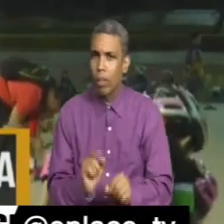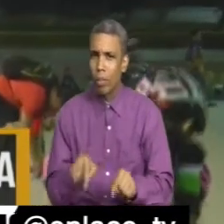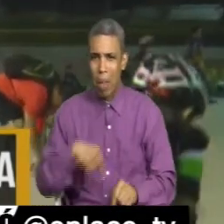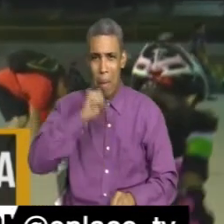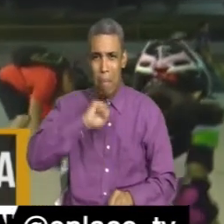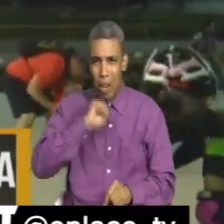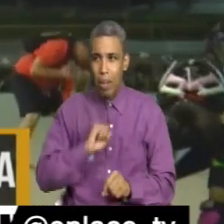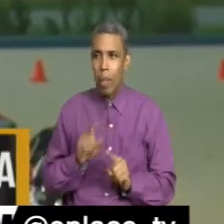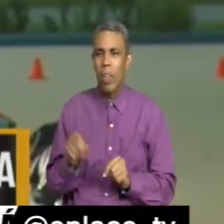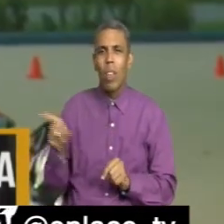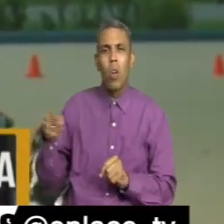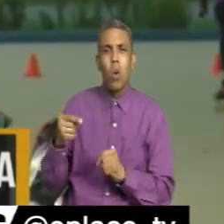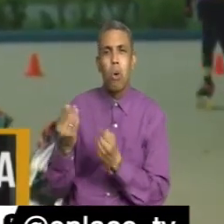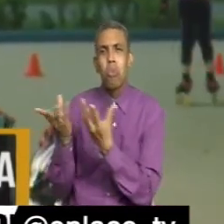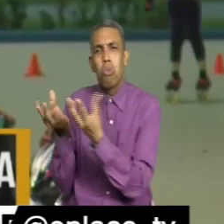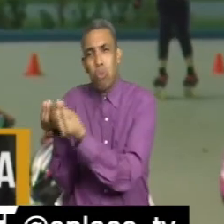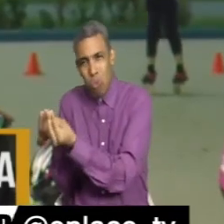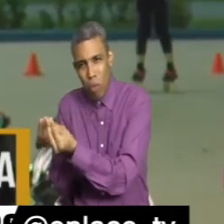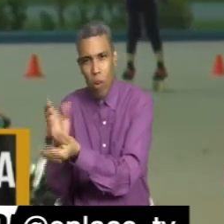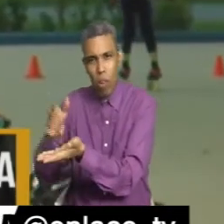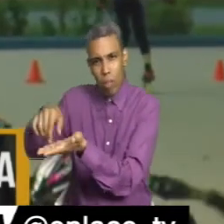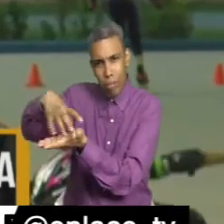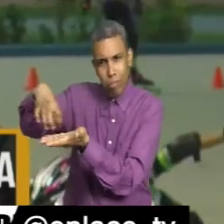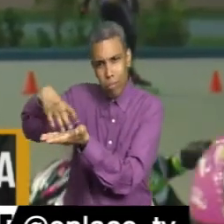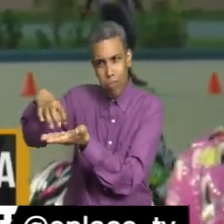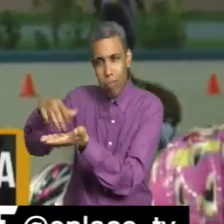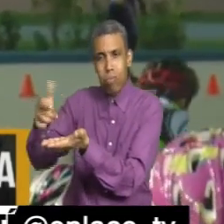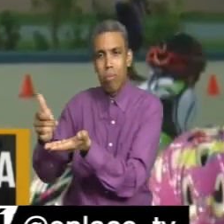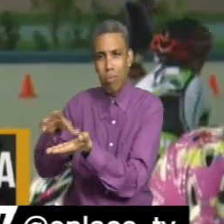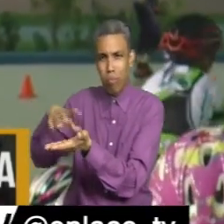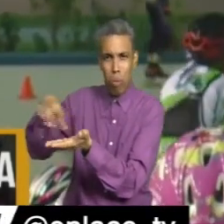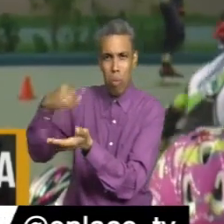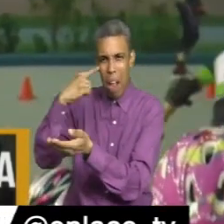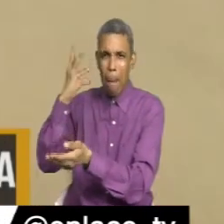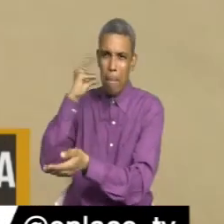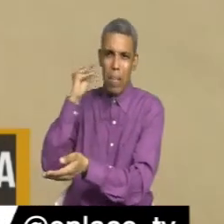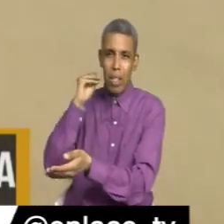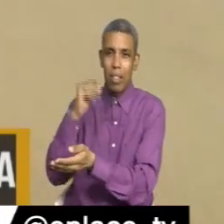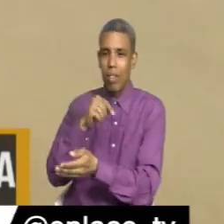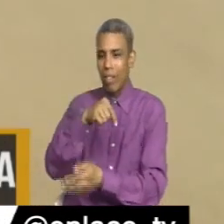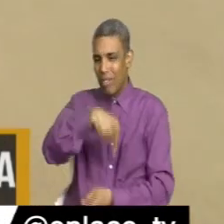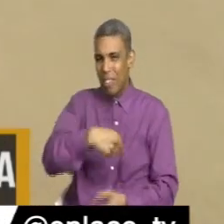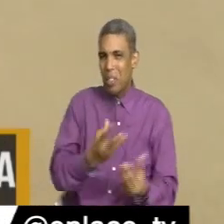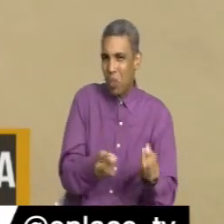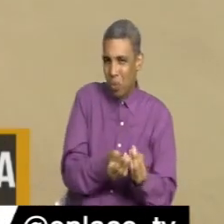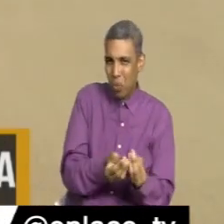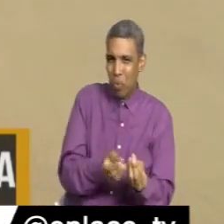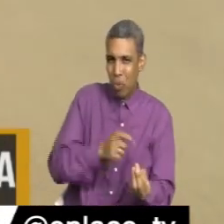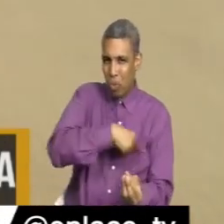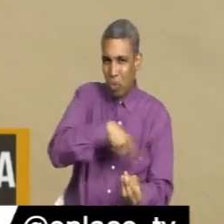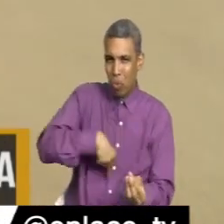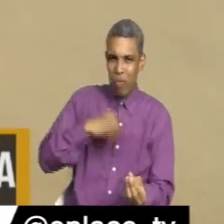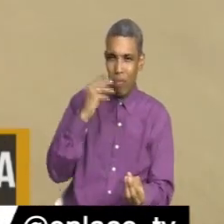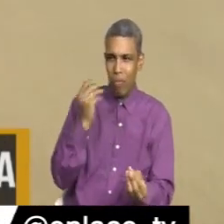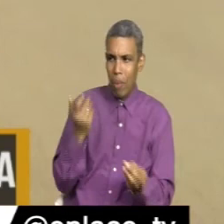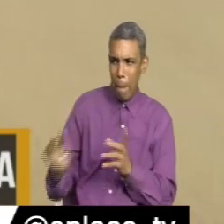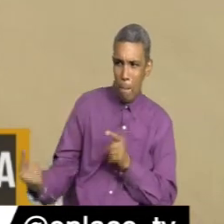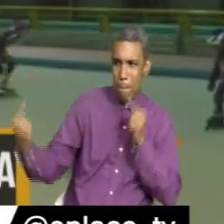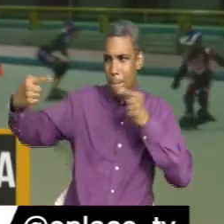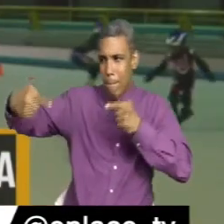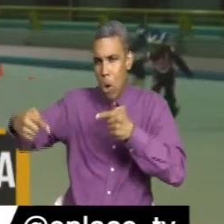preselección Santander autorizados por la Liga Santanderiana. Bueno, expectativas son muchos los chicos que están en proceso de selección